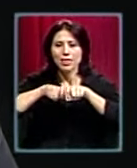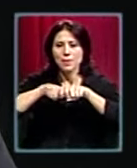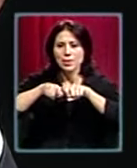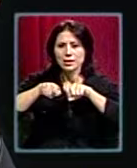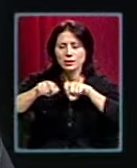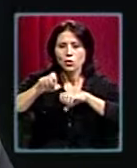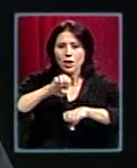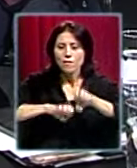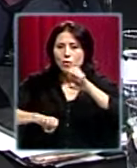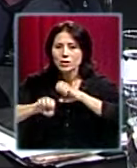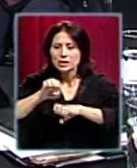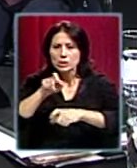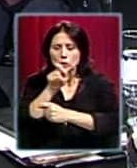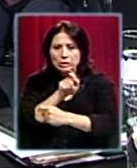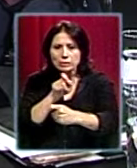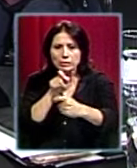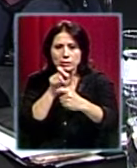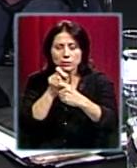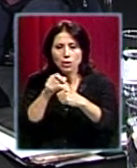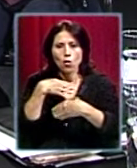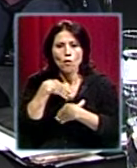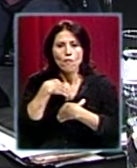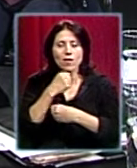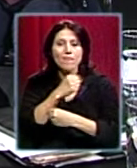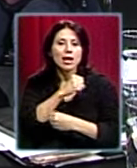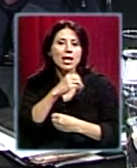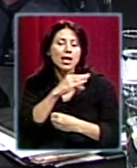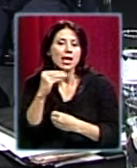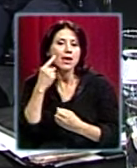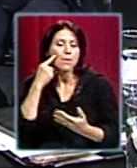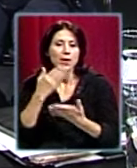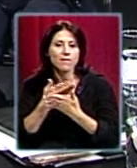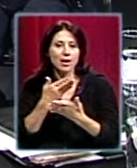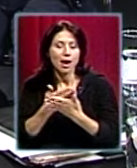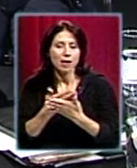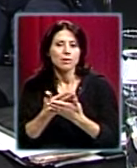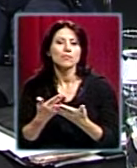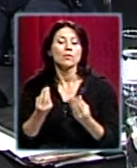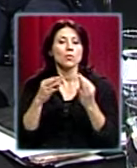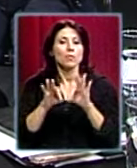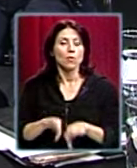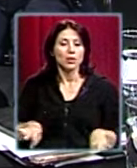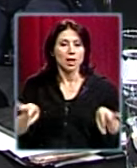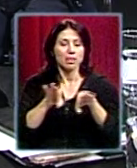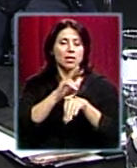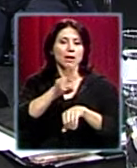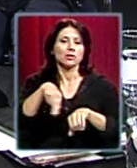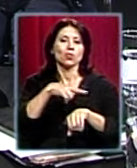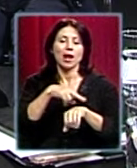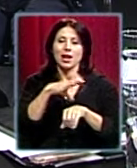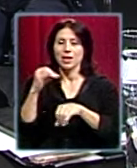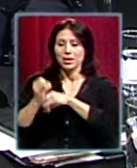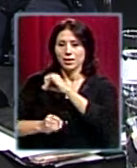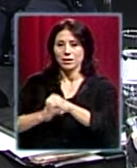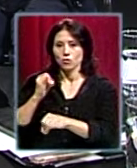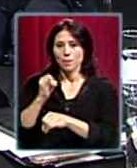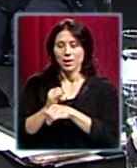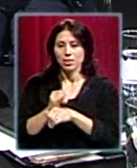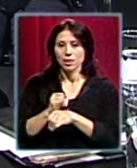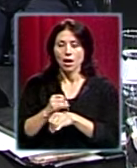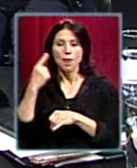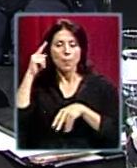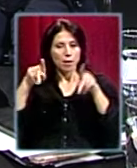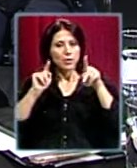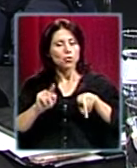preciso, que sea confiable y que sea verificable, tanto nacionalmente como internacionalmente, o sea, que tenga